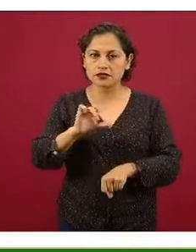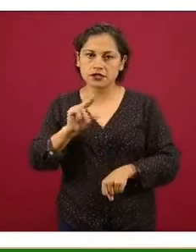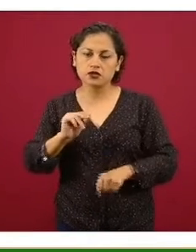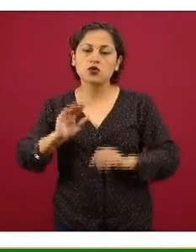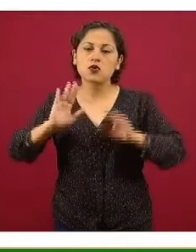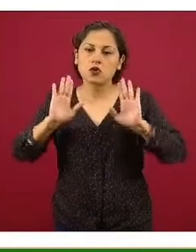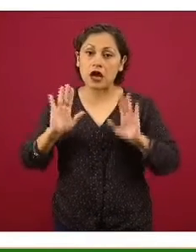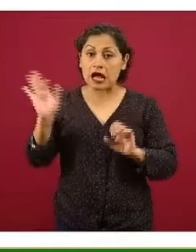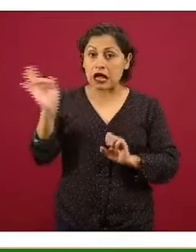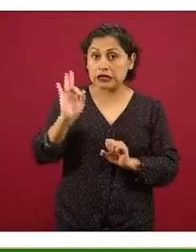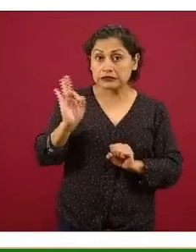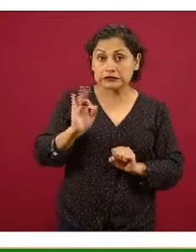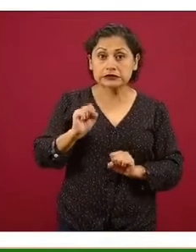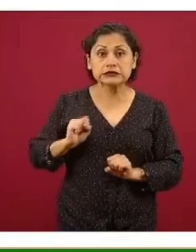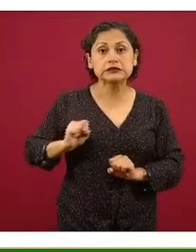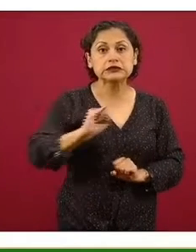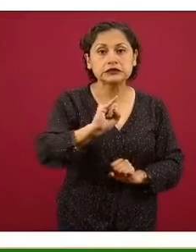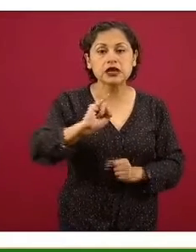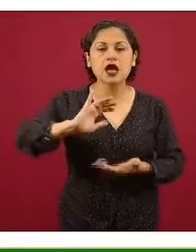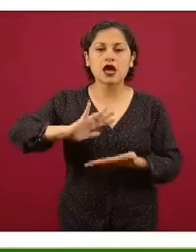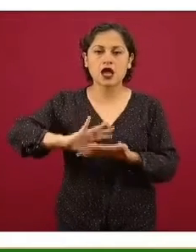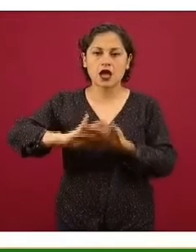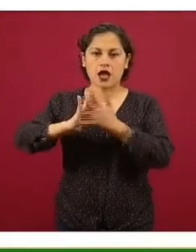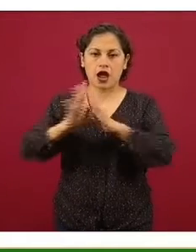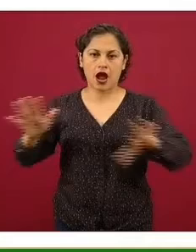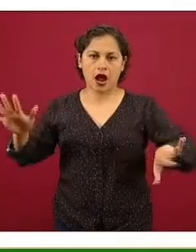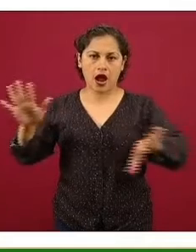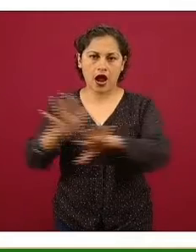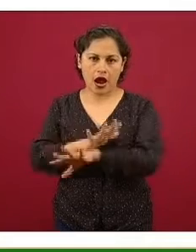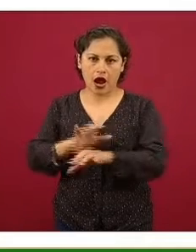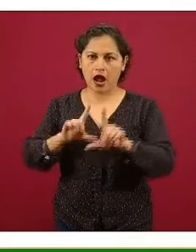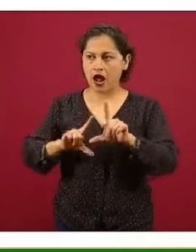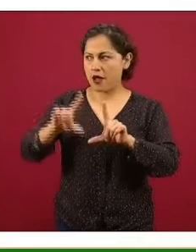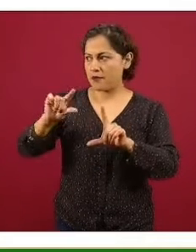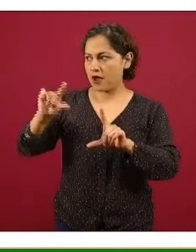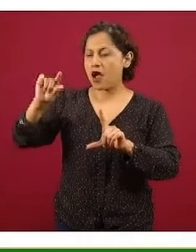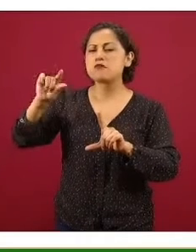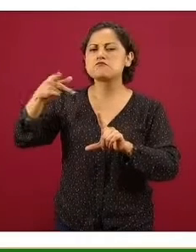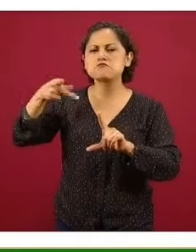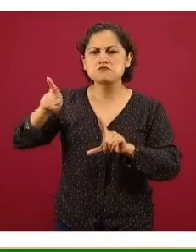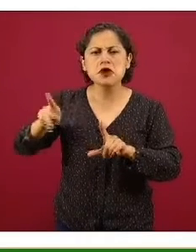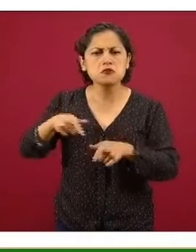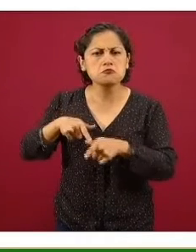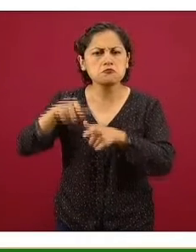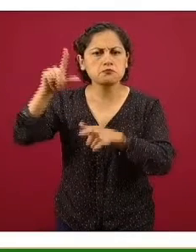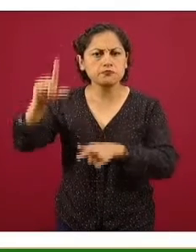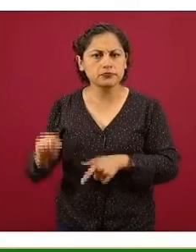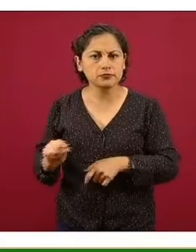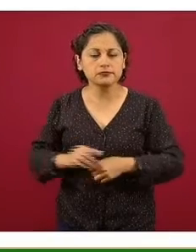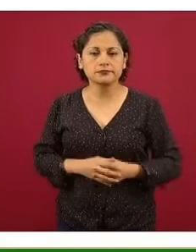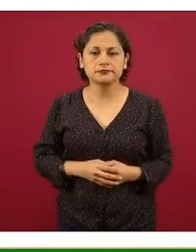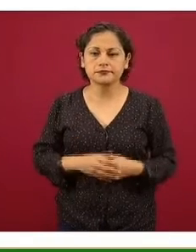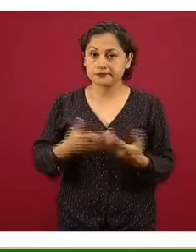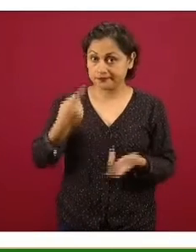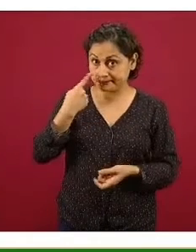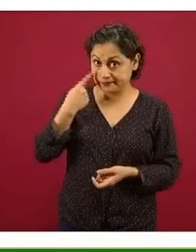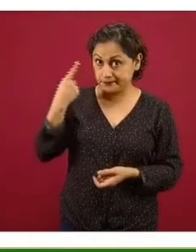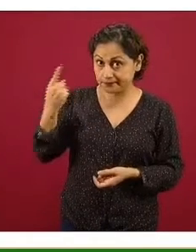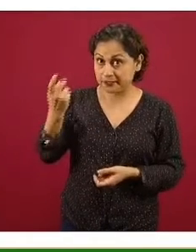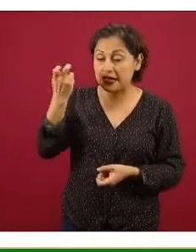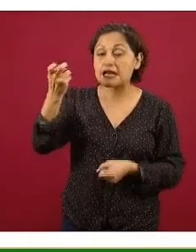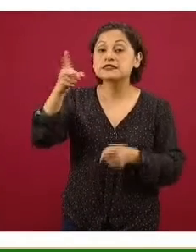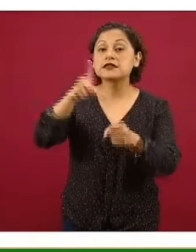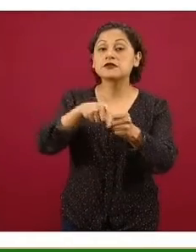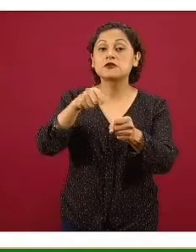las contemplamos, vemos cómo la tendencia continúa de manera ascendente. Lo que también podemos notar en función de las barras de